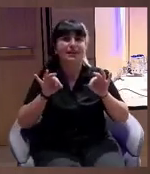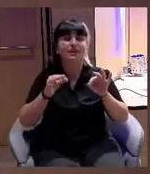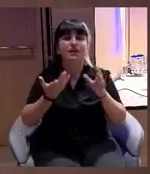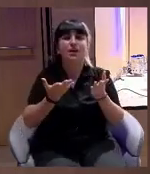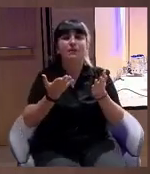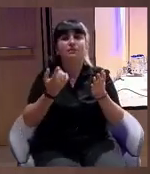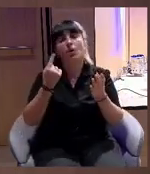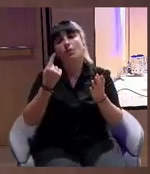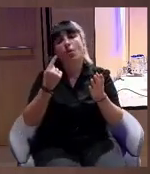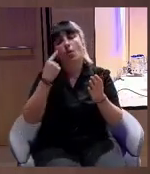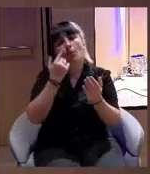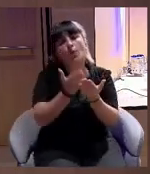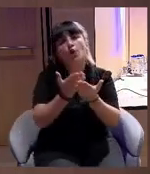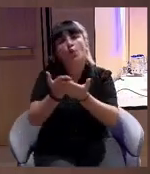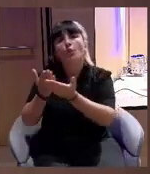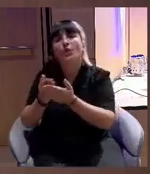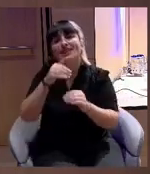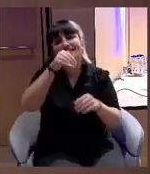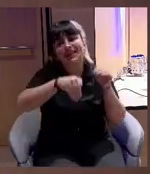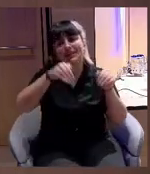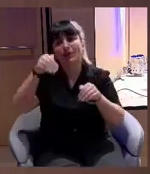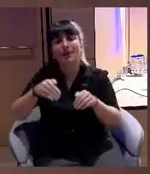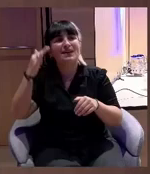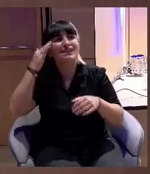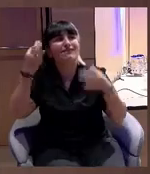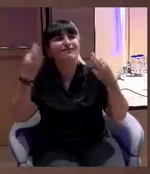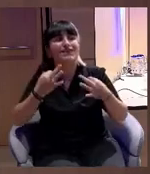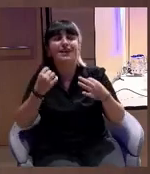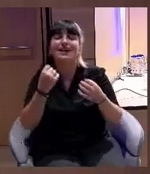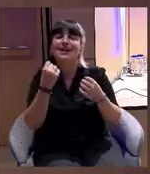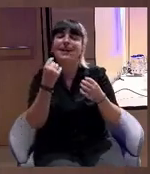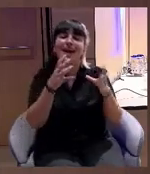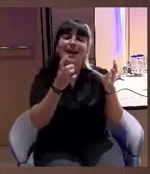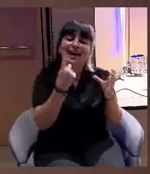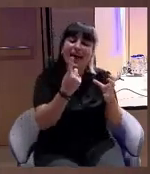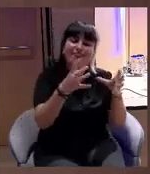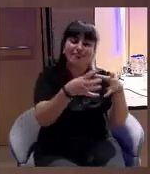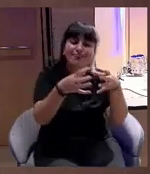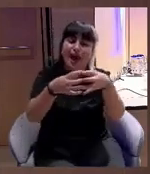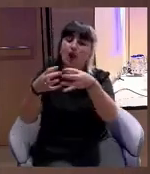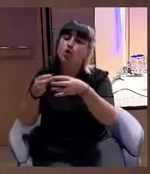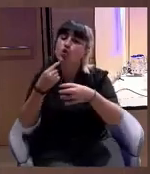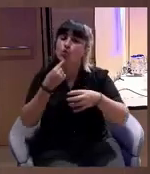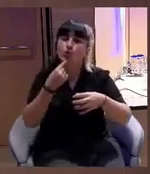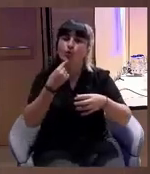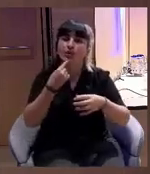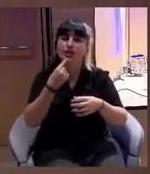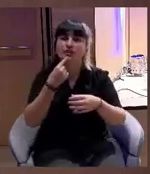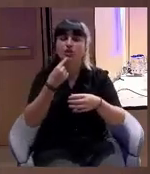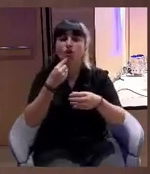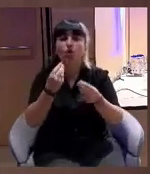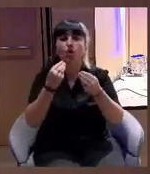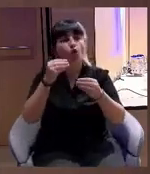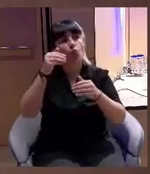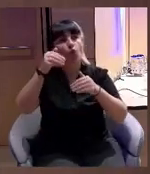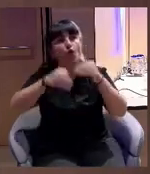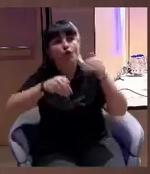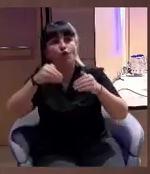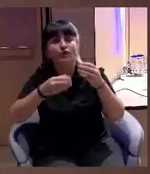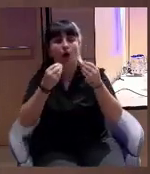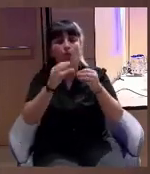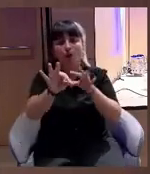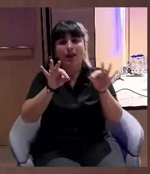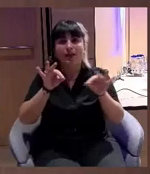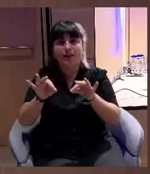los partidos porque tenemos un montón de bloques o sea partidos que entran como alianzas partidarias que están en bloques y que se